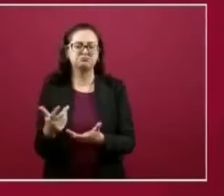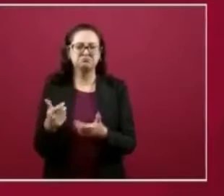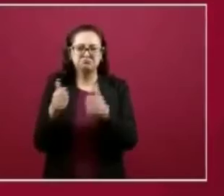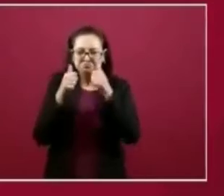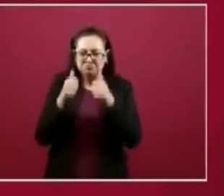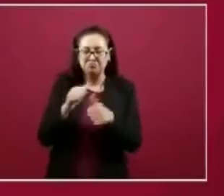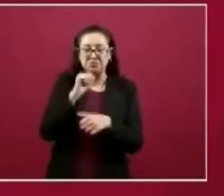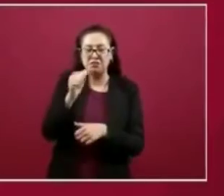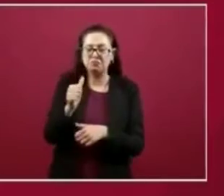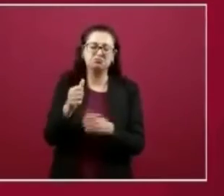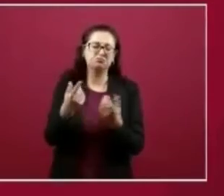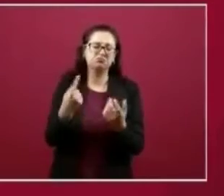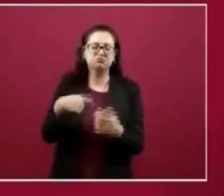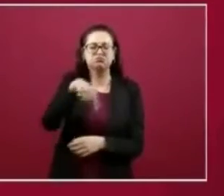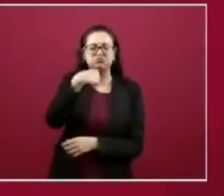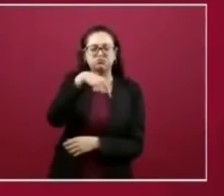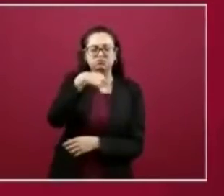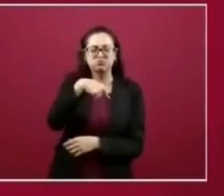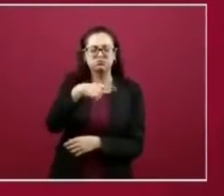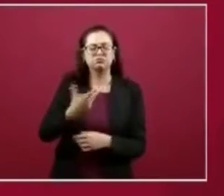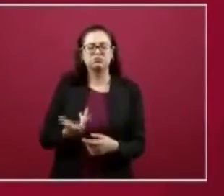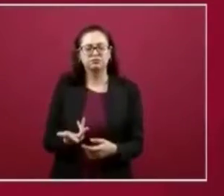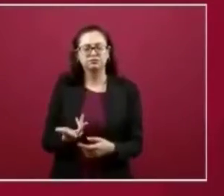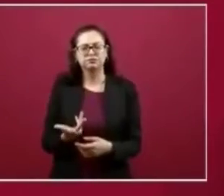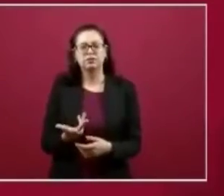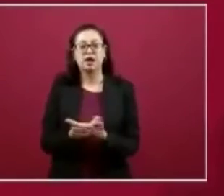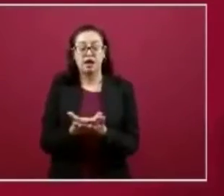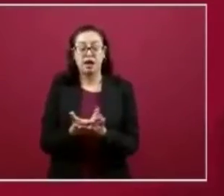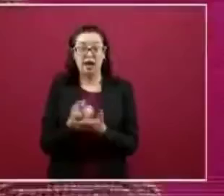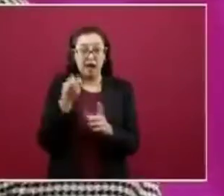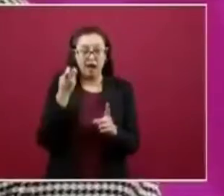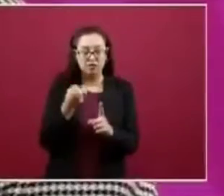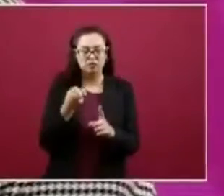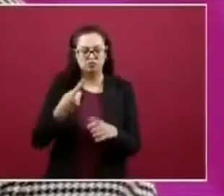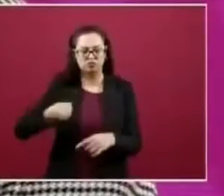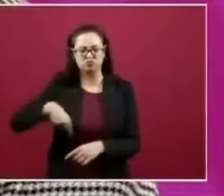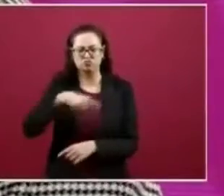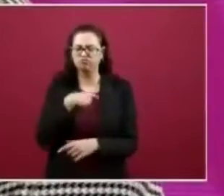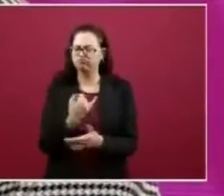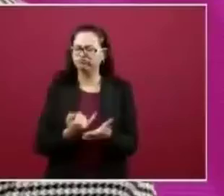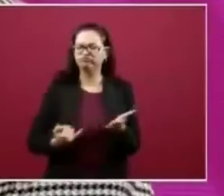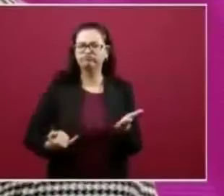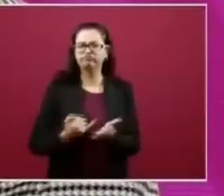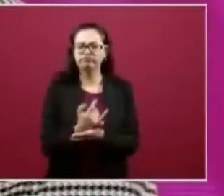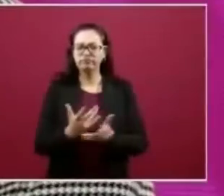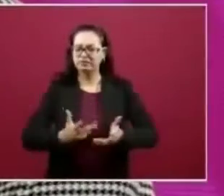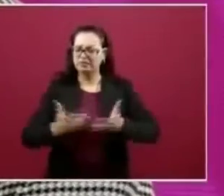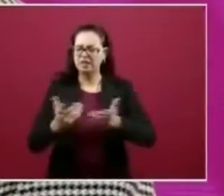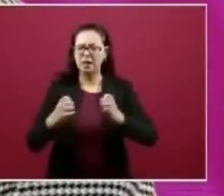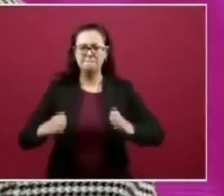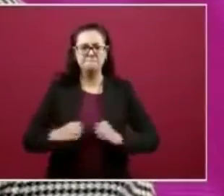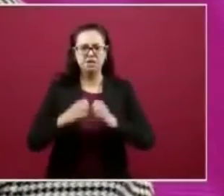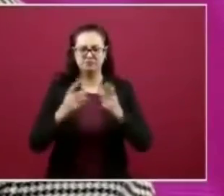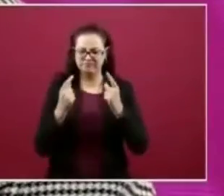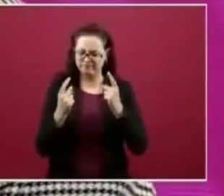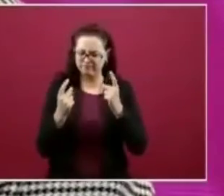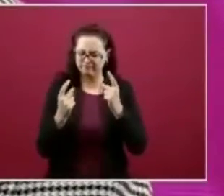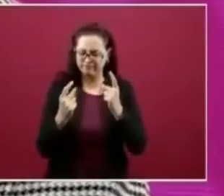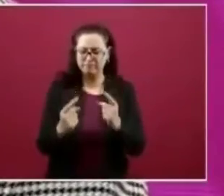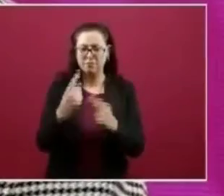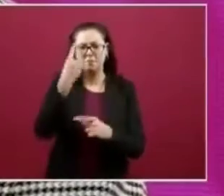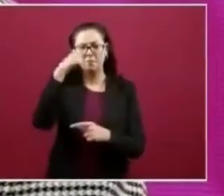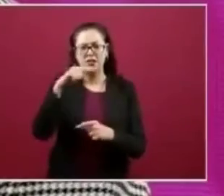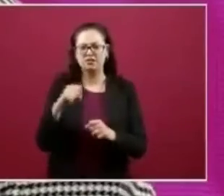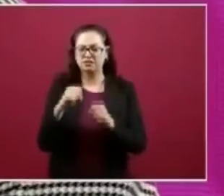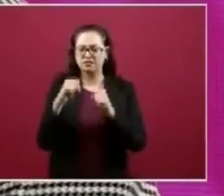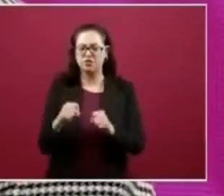premisa es que hemos diseñado el Plan de Acciones Emergentes para garantizar la integridad,